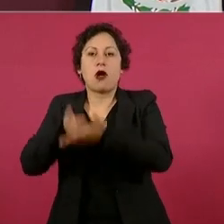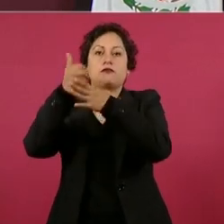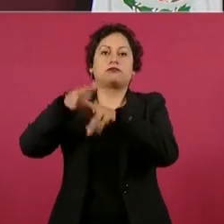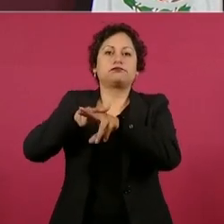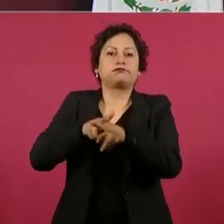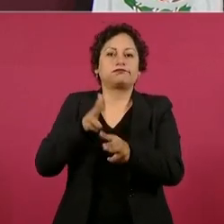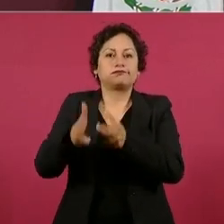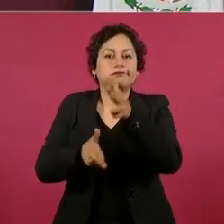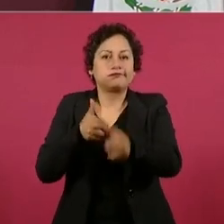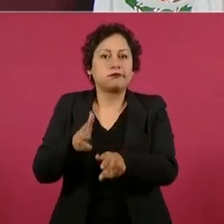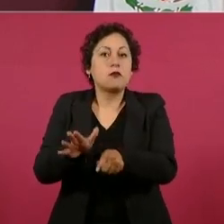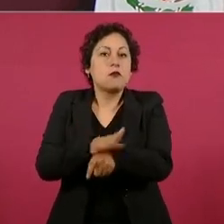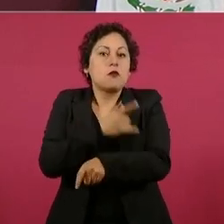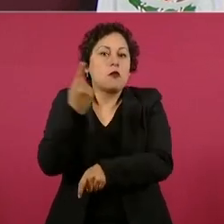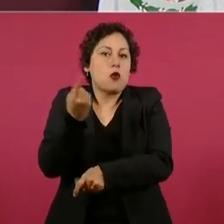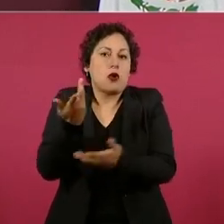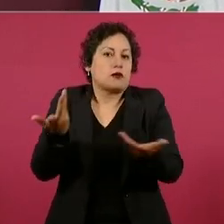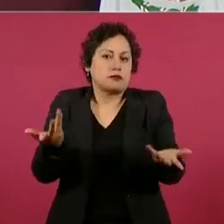Todas las tropas de Villa